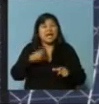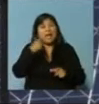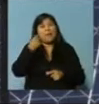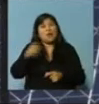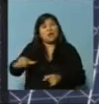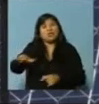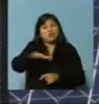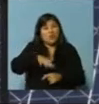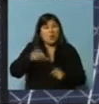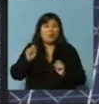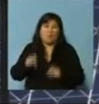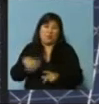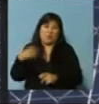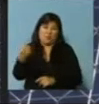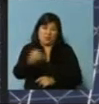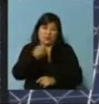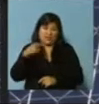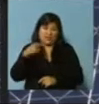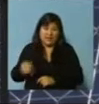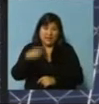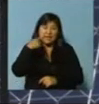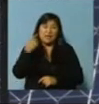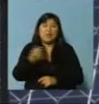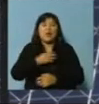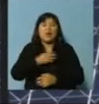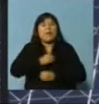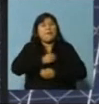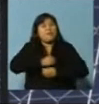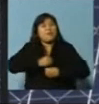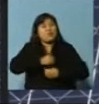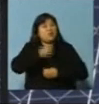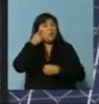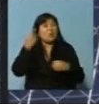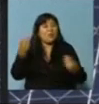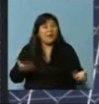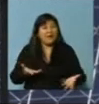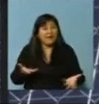Emocionado, ¿por qué? Porque al verlo,